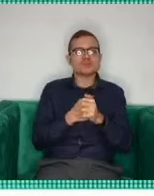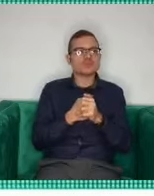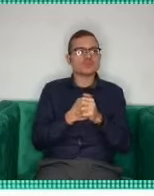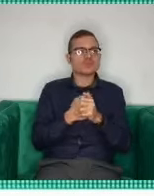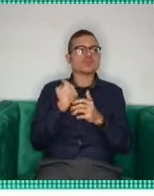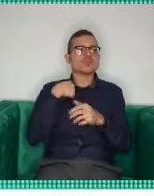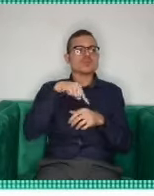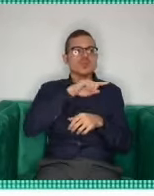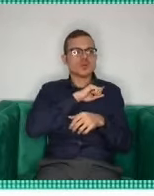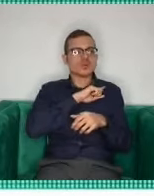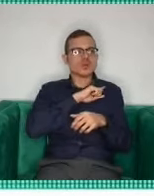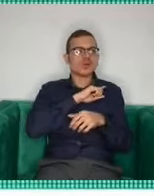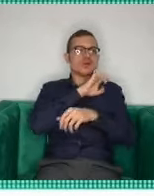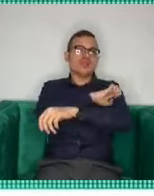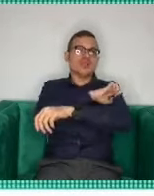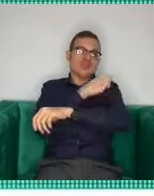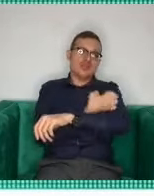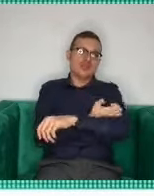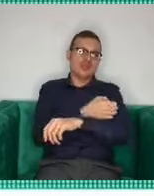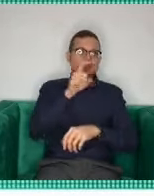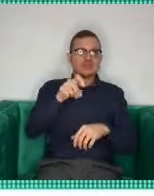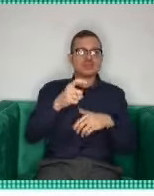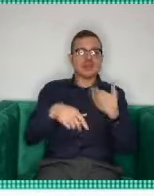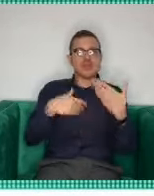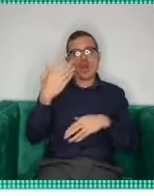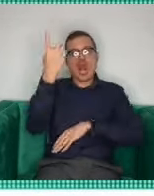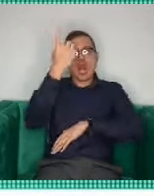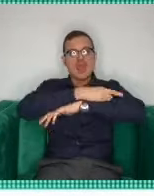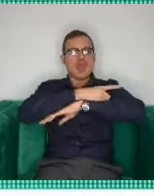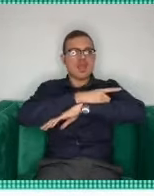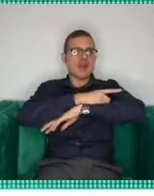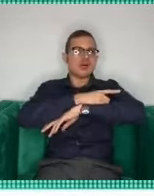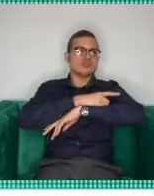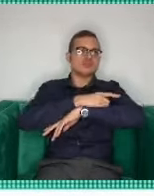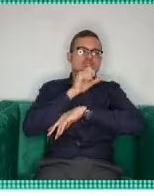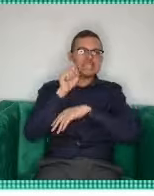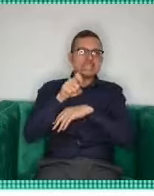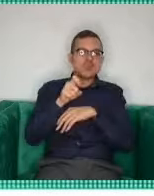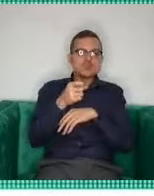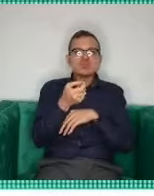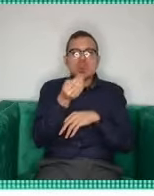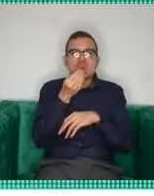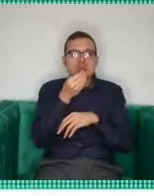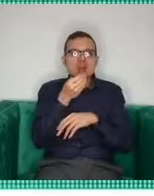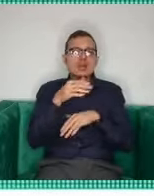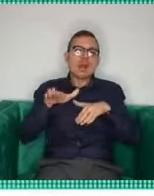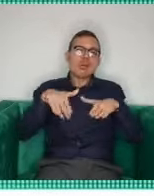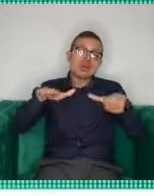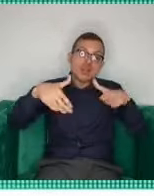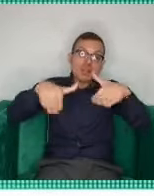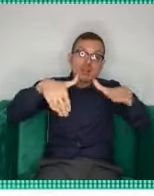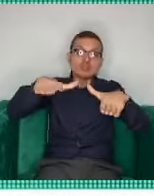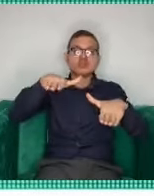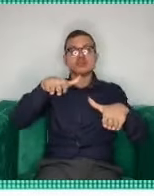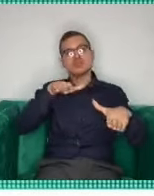pestañando, hablando, salivando, respirando. Uh-huh. Nosotros gastamos energía. Pero el sobrepeso viene cuando